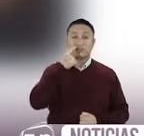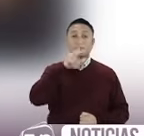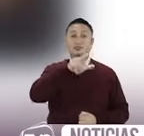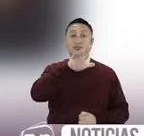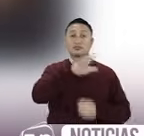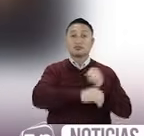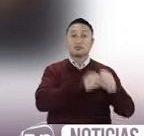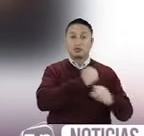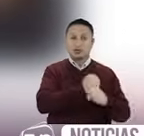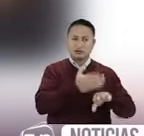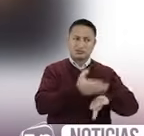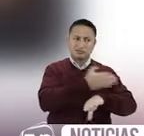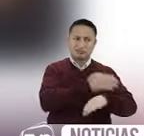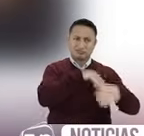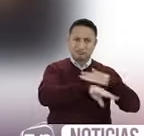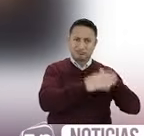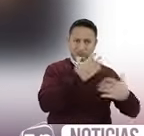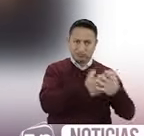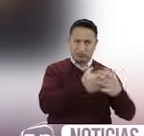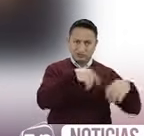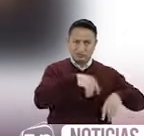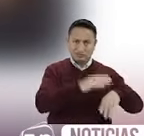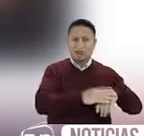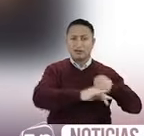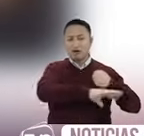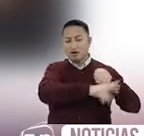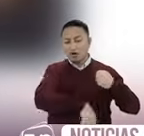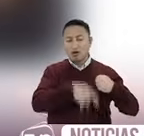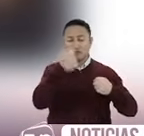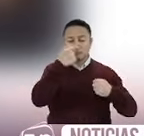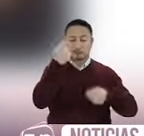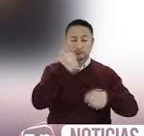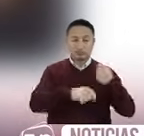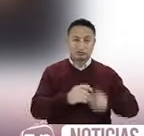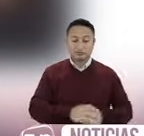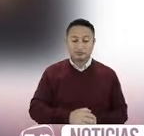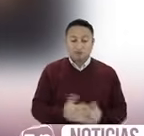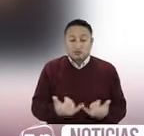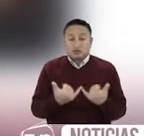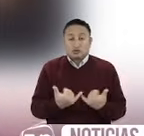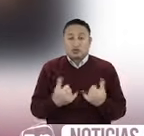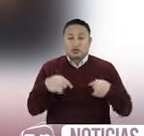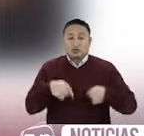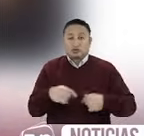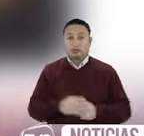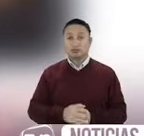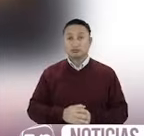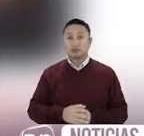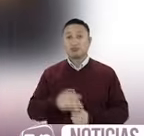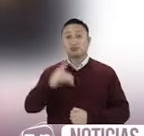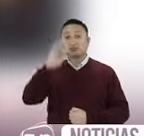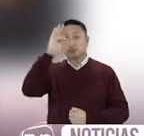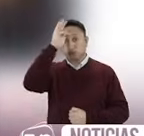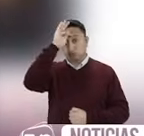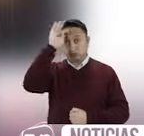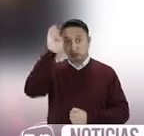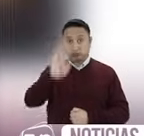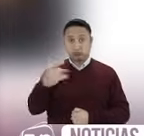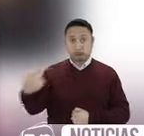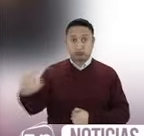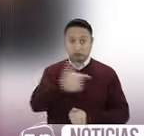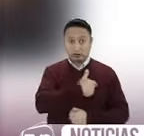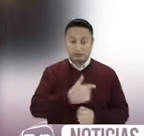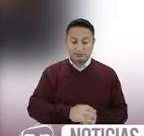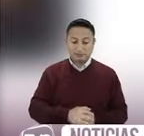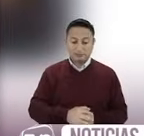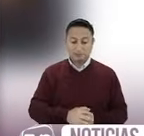penales por tráfico de drogas, robo y otros delitos. Actualmente se encuentra en terapia intensiva tras el impacto de bala. Además, ha sido intervenido